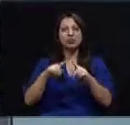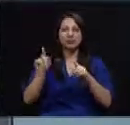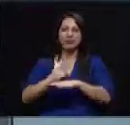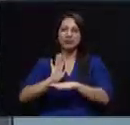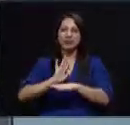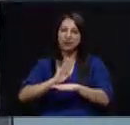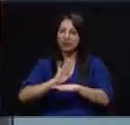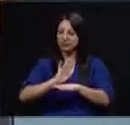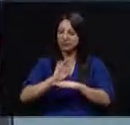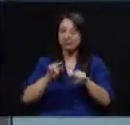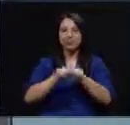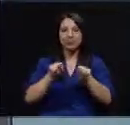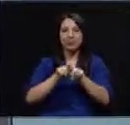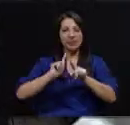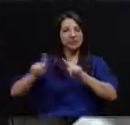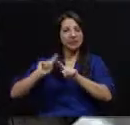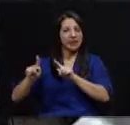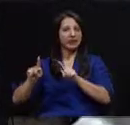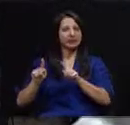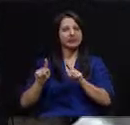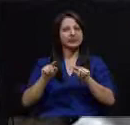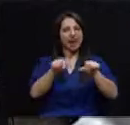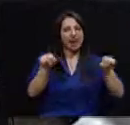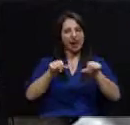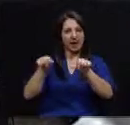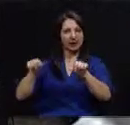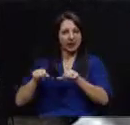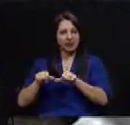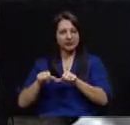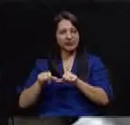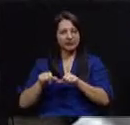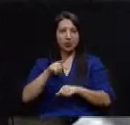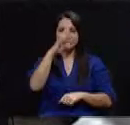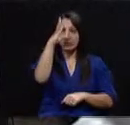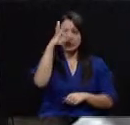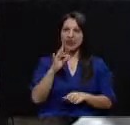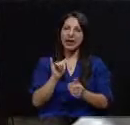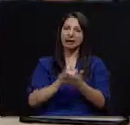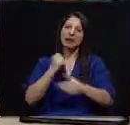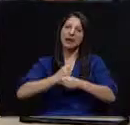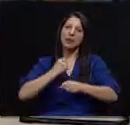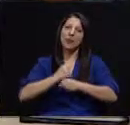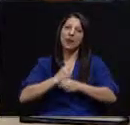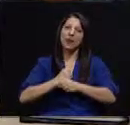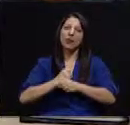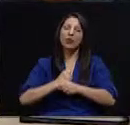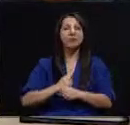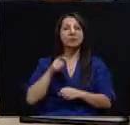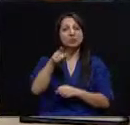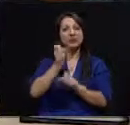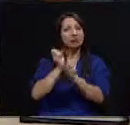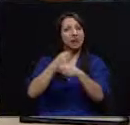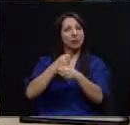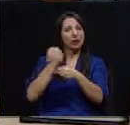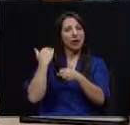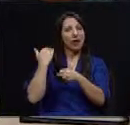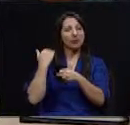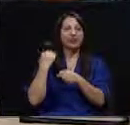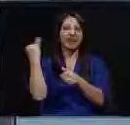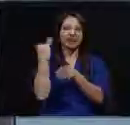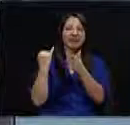muchísimo en la televisión y en distintos ámbitos, ¿cree que este trabajo que ustedes